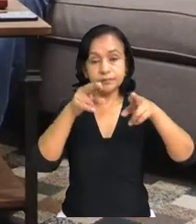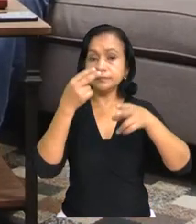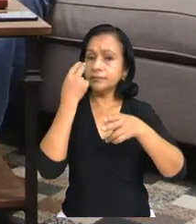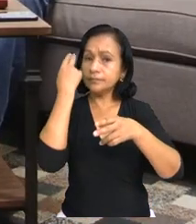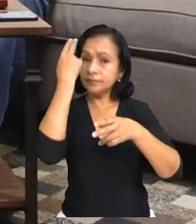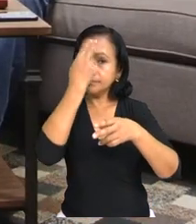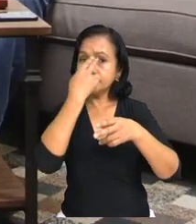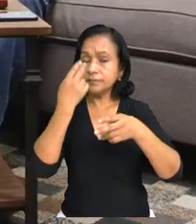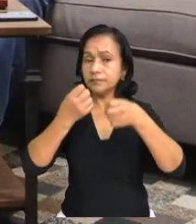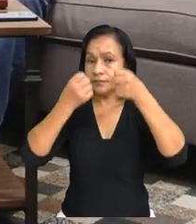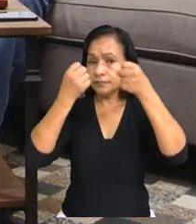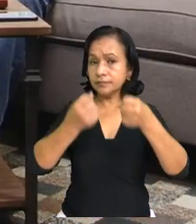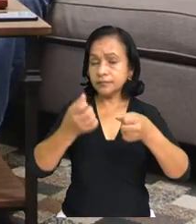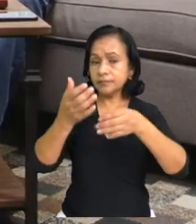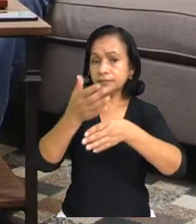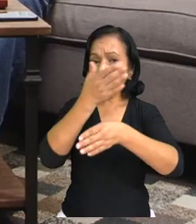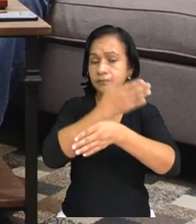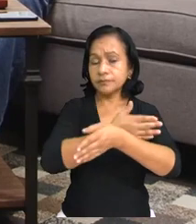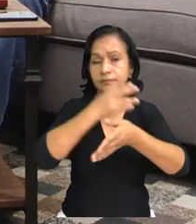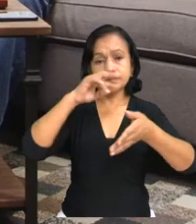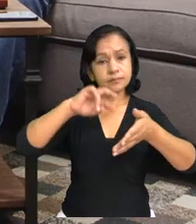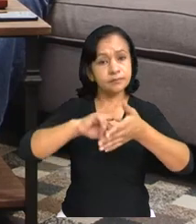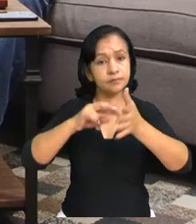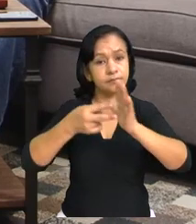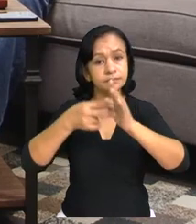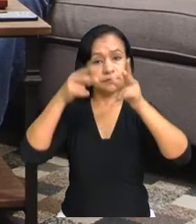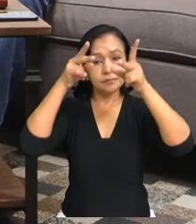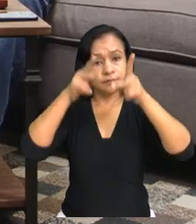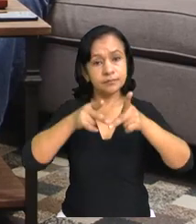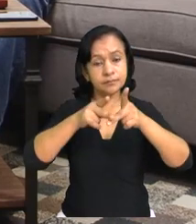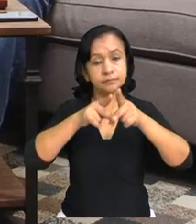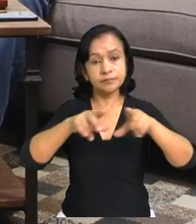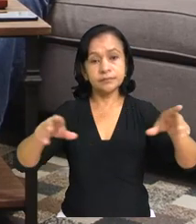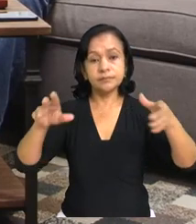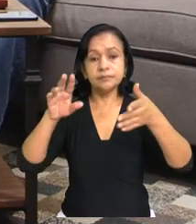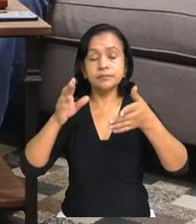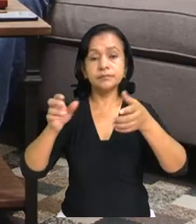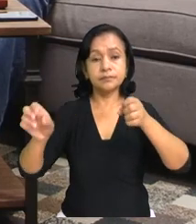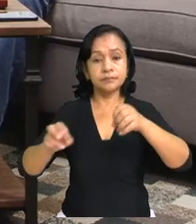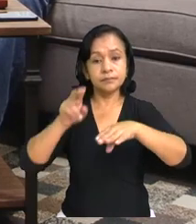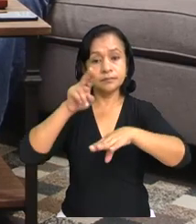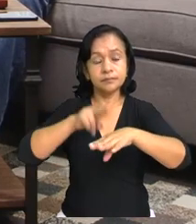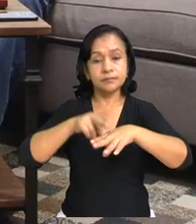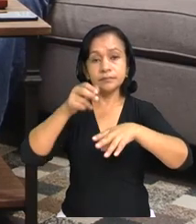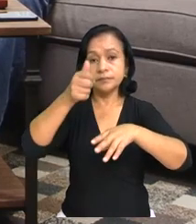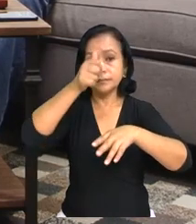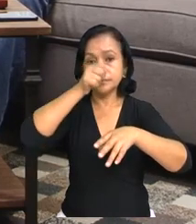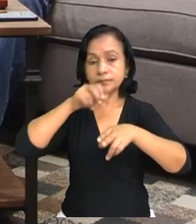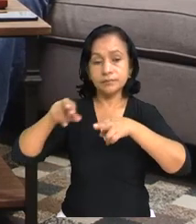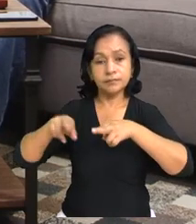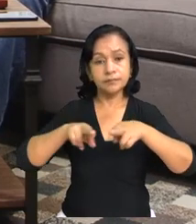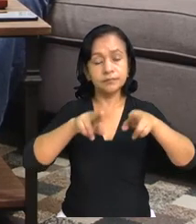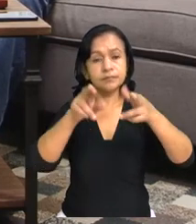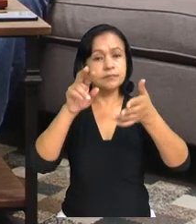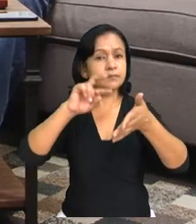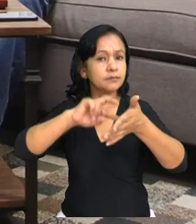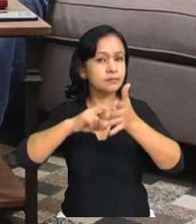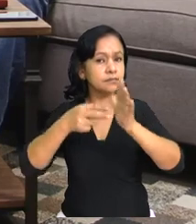compañero, en principio, ¿a qué se refiere este Plan Nacional de Recursos Hídricos y qué significa en cuanto a su